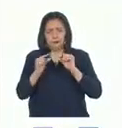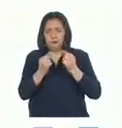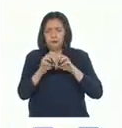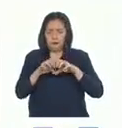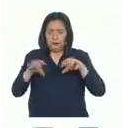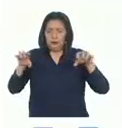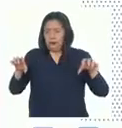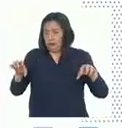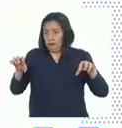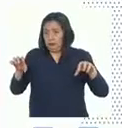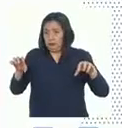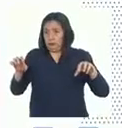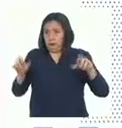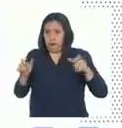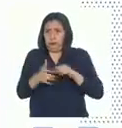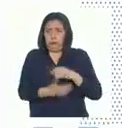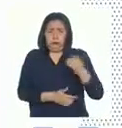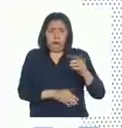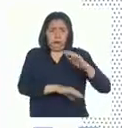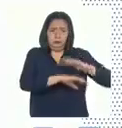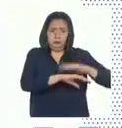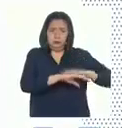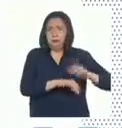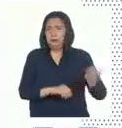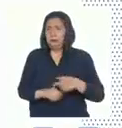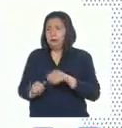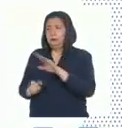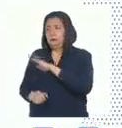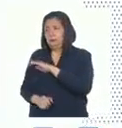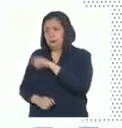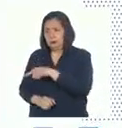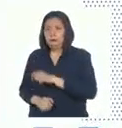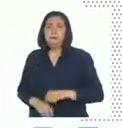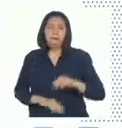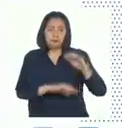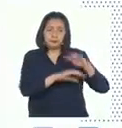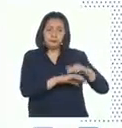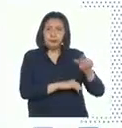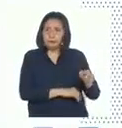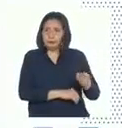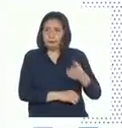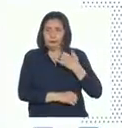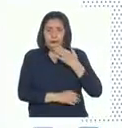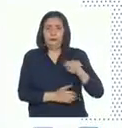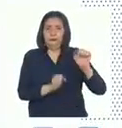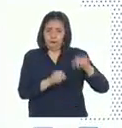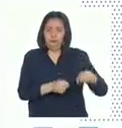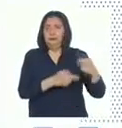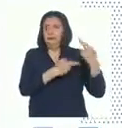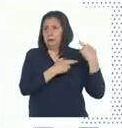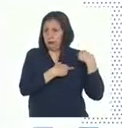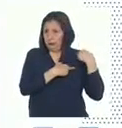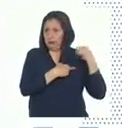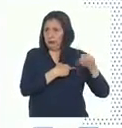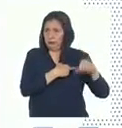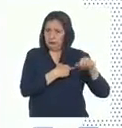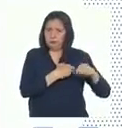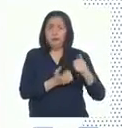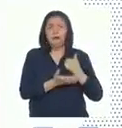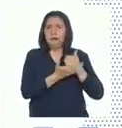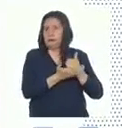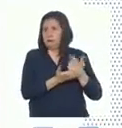grupos de personajes, los buenos y los malos. Los buenos serían los responsables